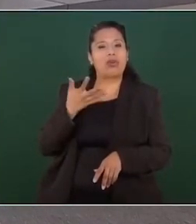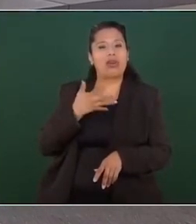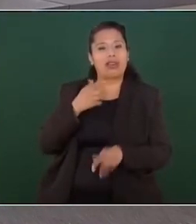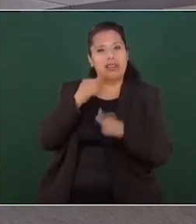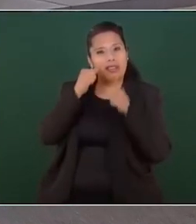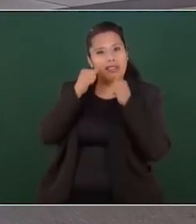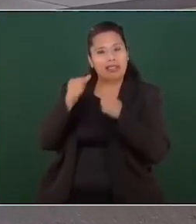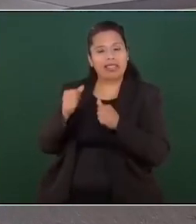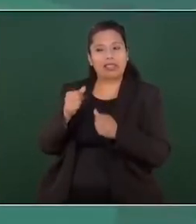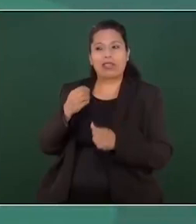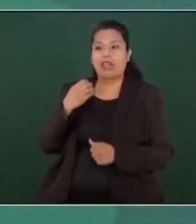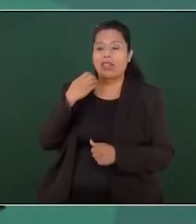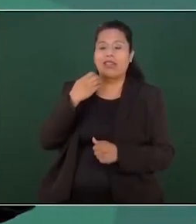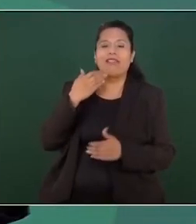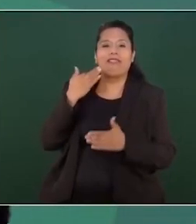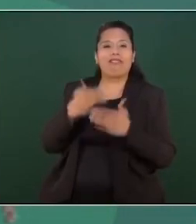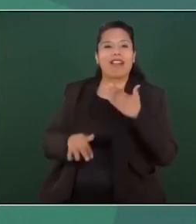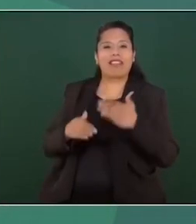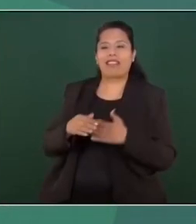Fue una escuela